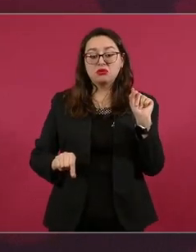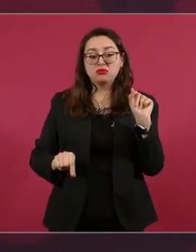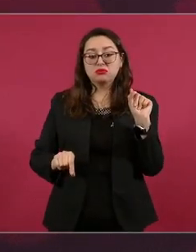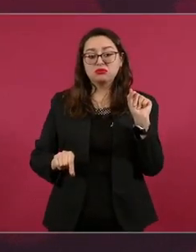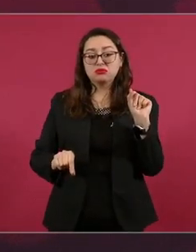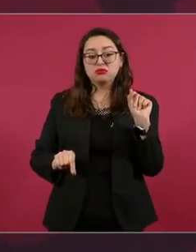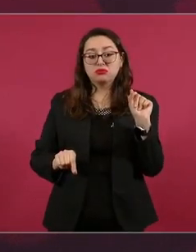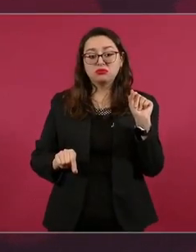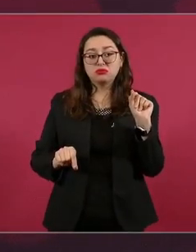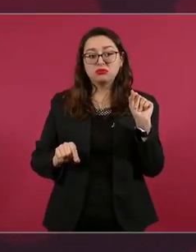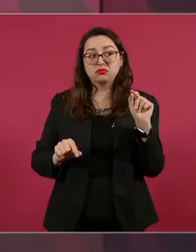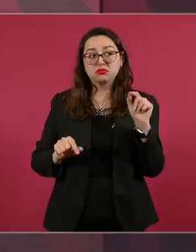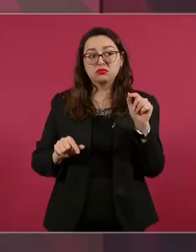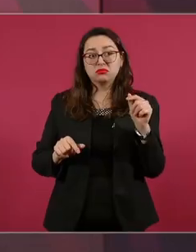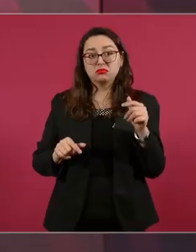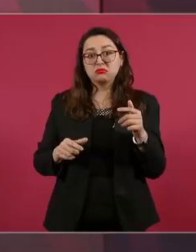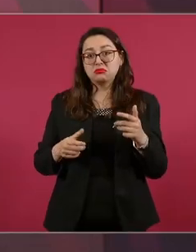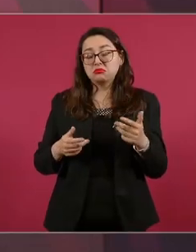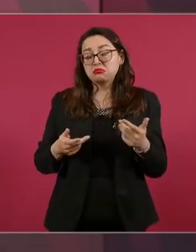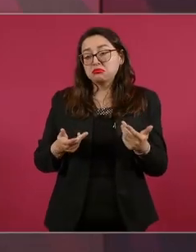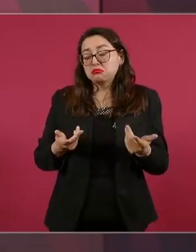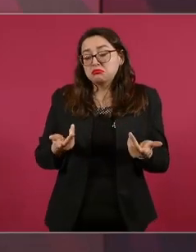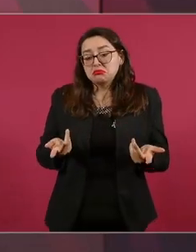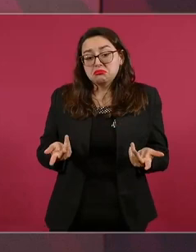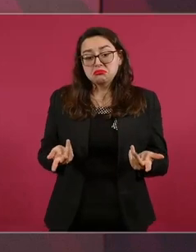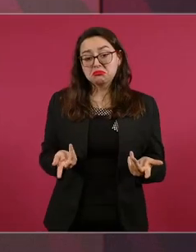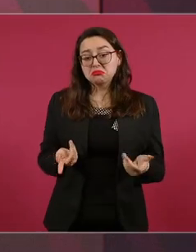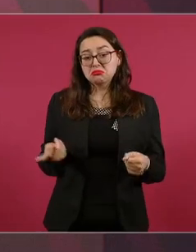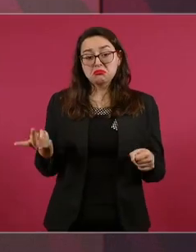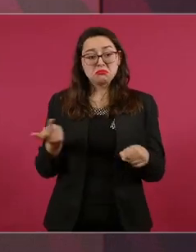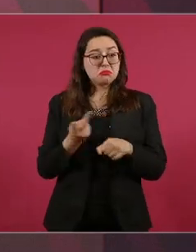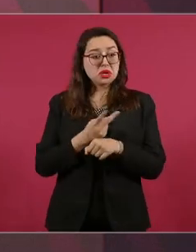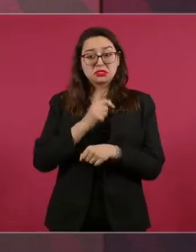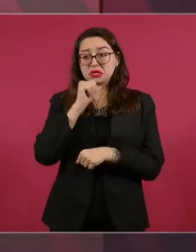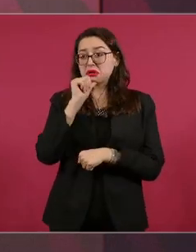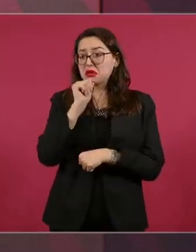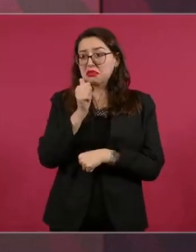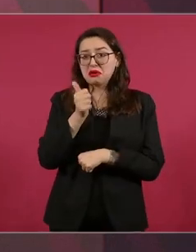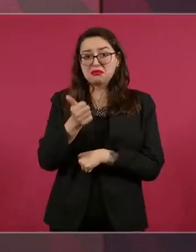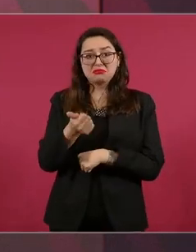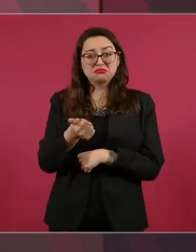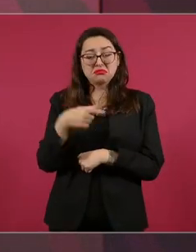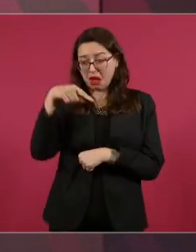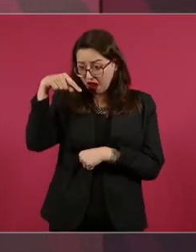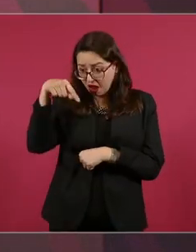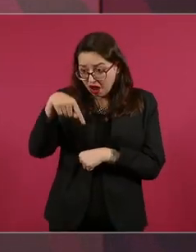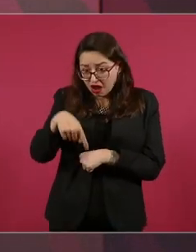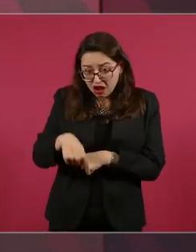hicieron lo mismo, pero aquí no fue a la cárcel nadie.